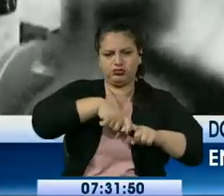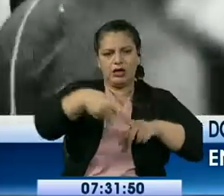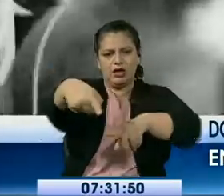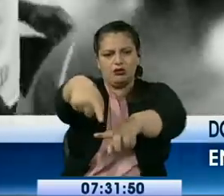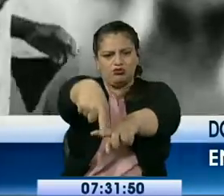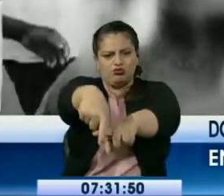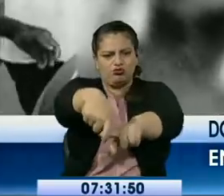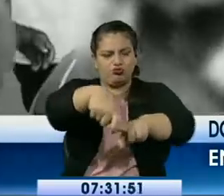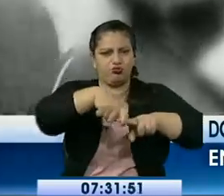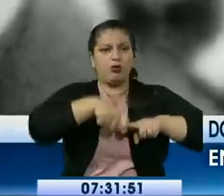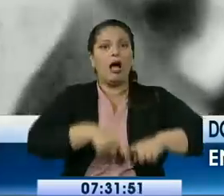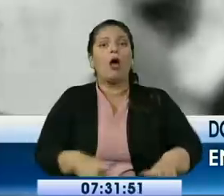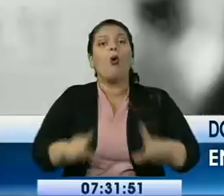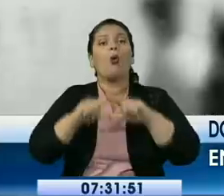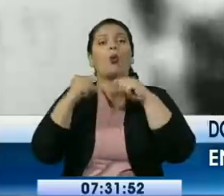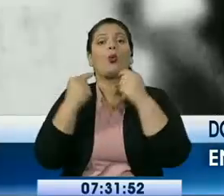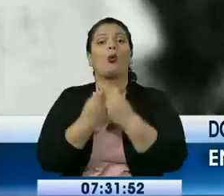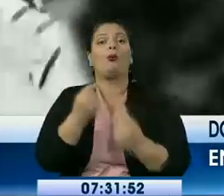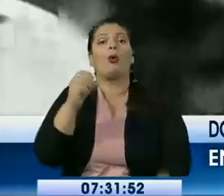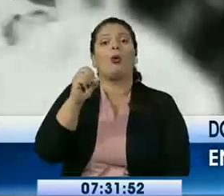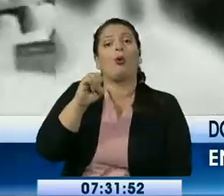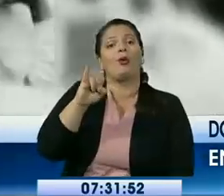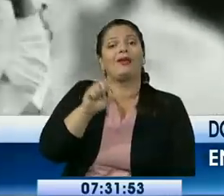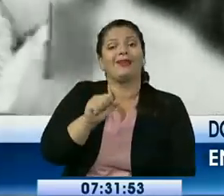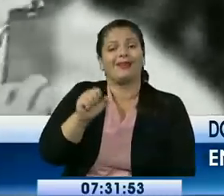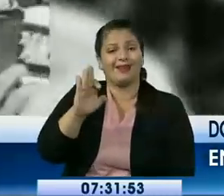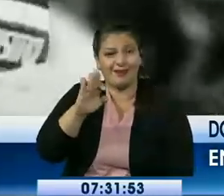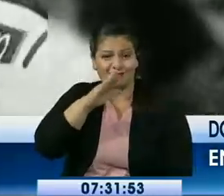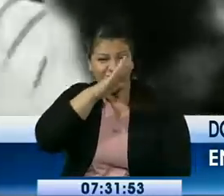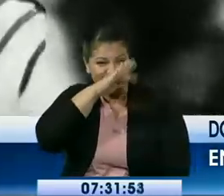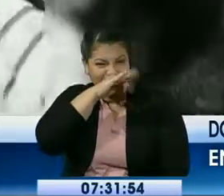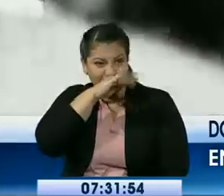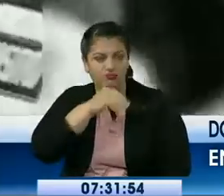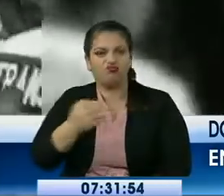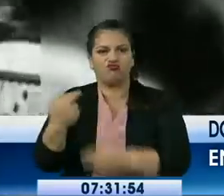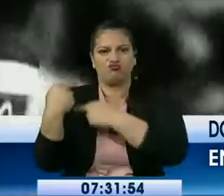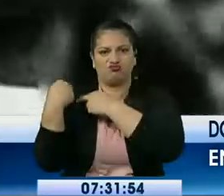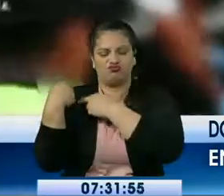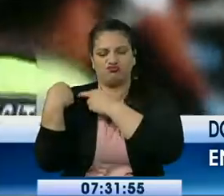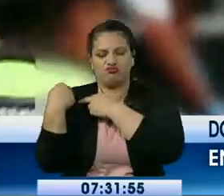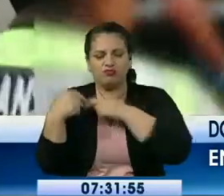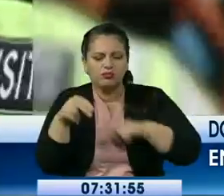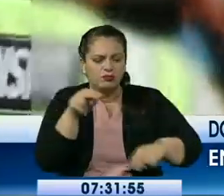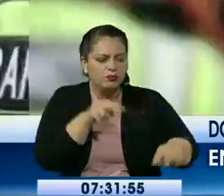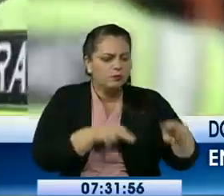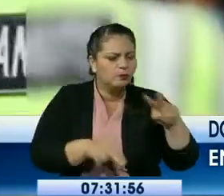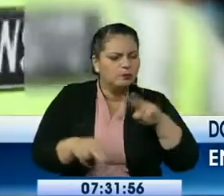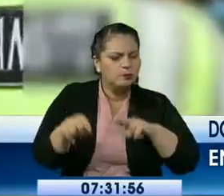trasladados hasta el anfiteatro de aquel cantón de la provincia de Guayas.